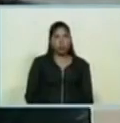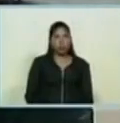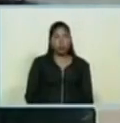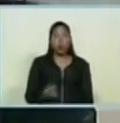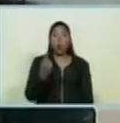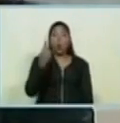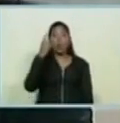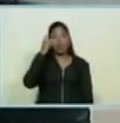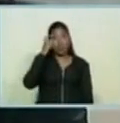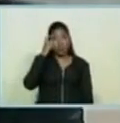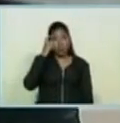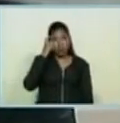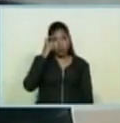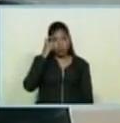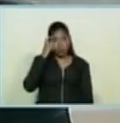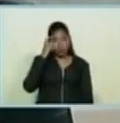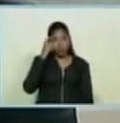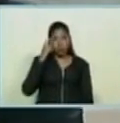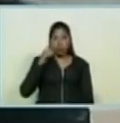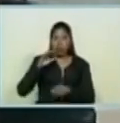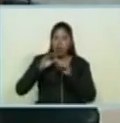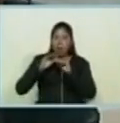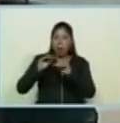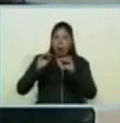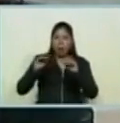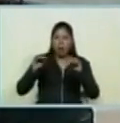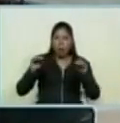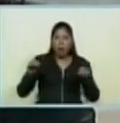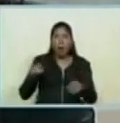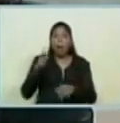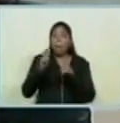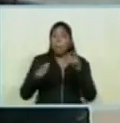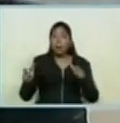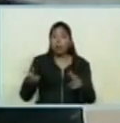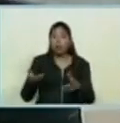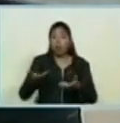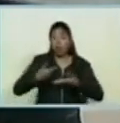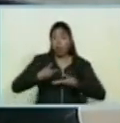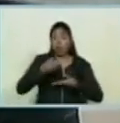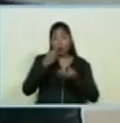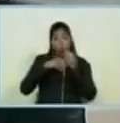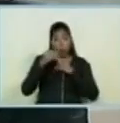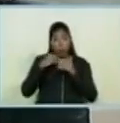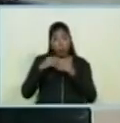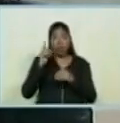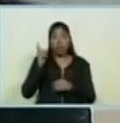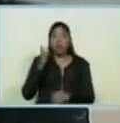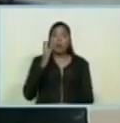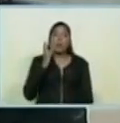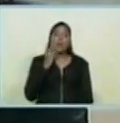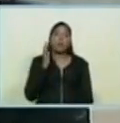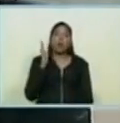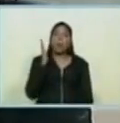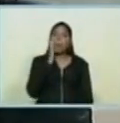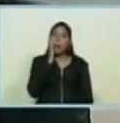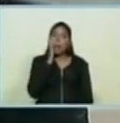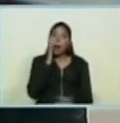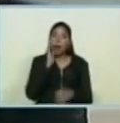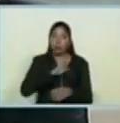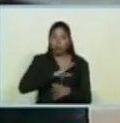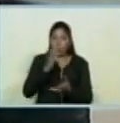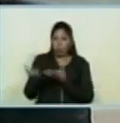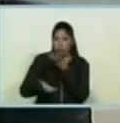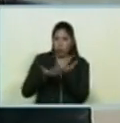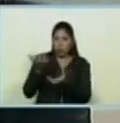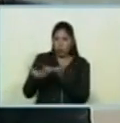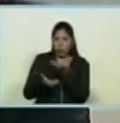día de formación para todos los beneficiarios de las casas de alimentación. Todas las madres elaboradoras a quien saludamos con mucho amor